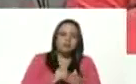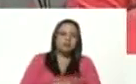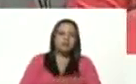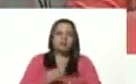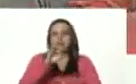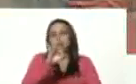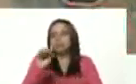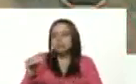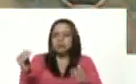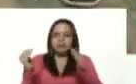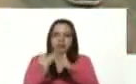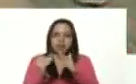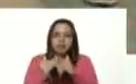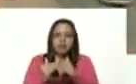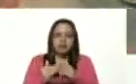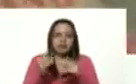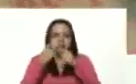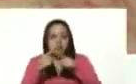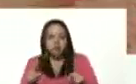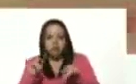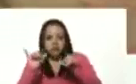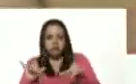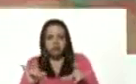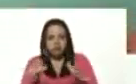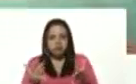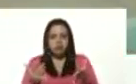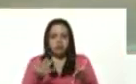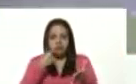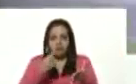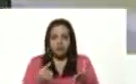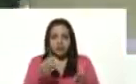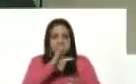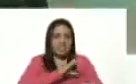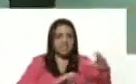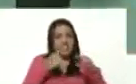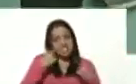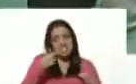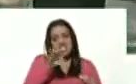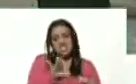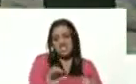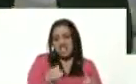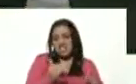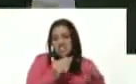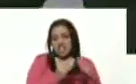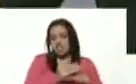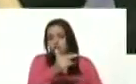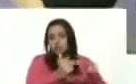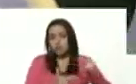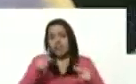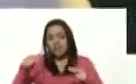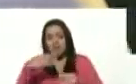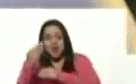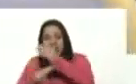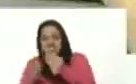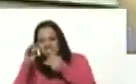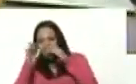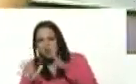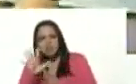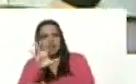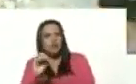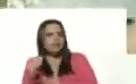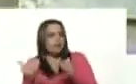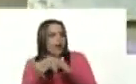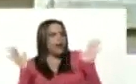30 viviendas. Y resulta que con esos materiales, que científicamente nos dicen que es para 30 viviendas, ellos atienden 50